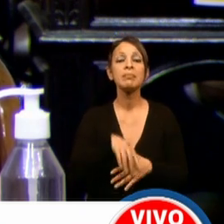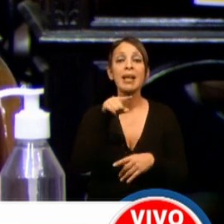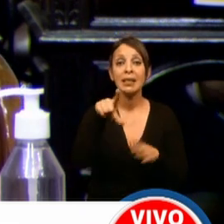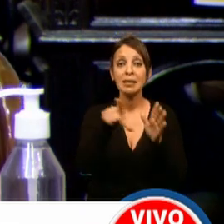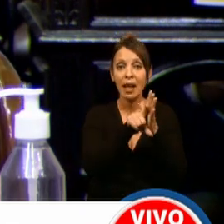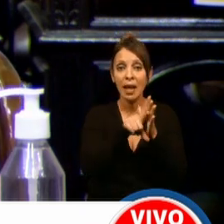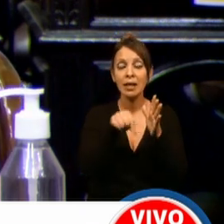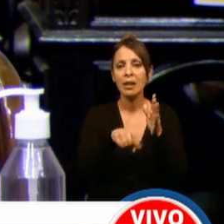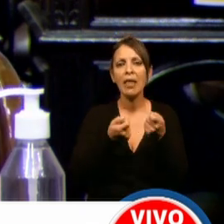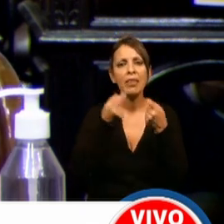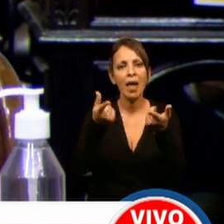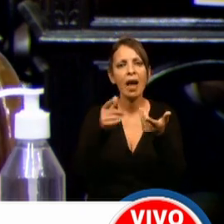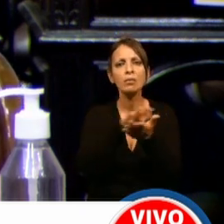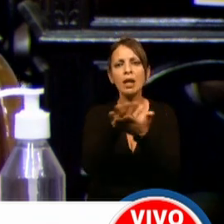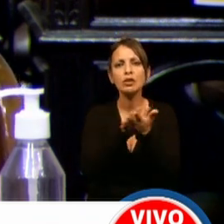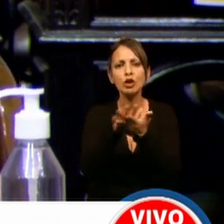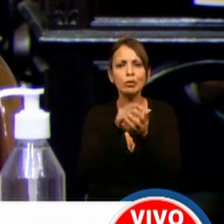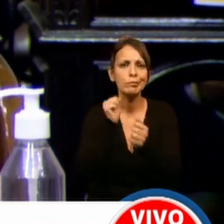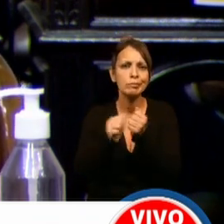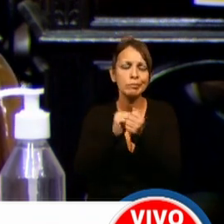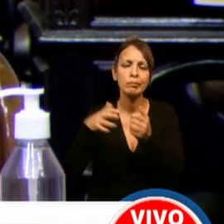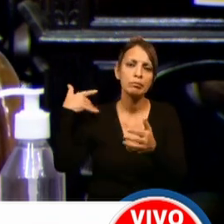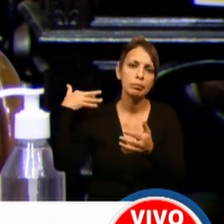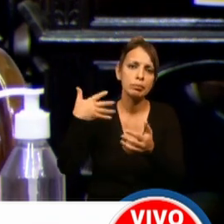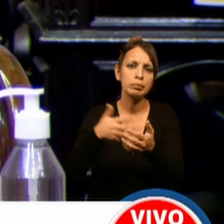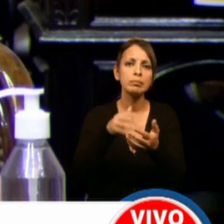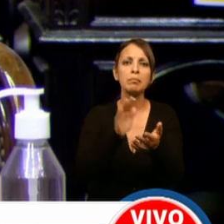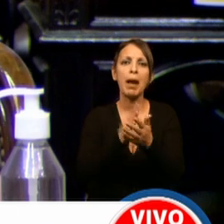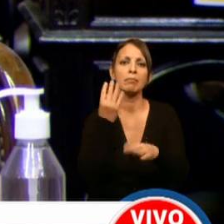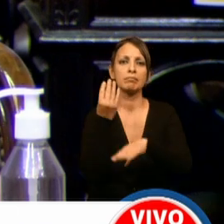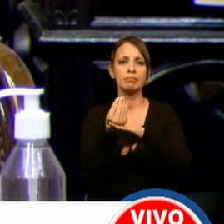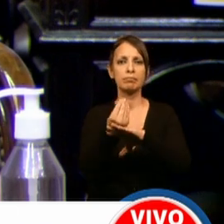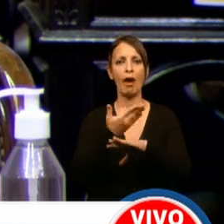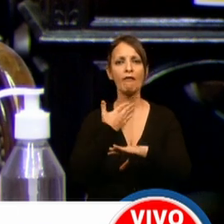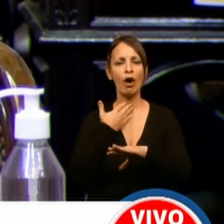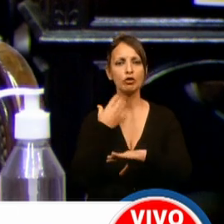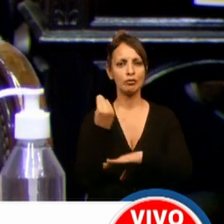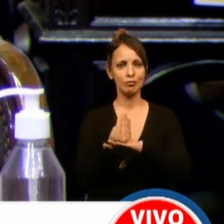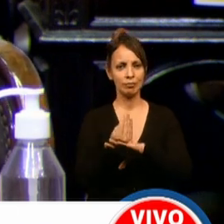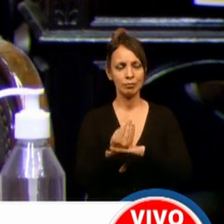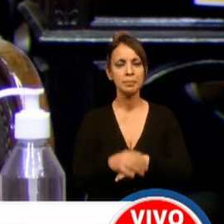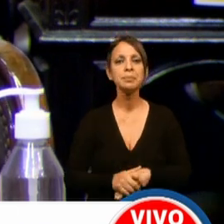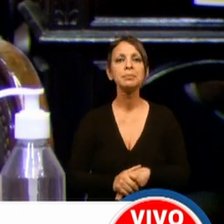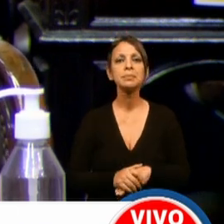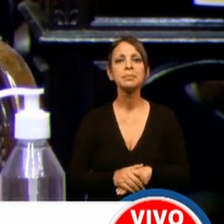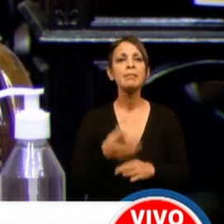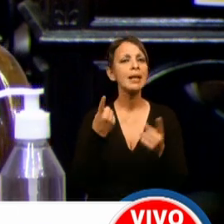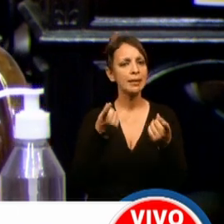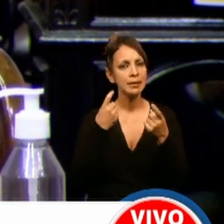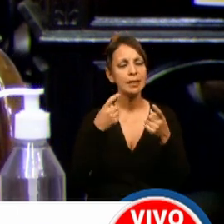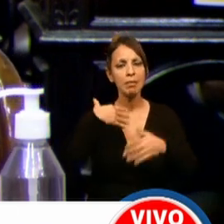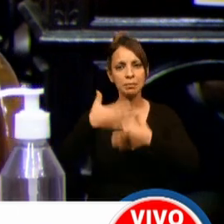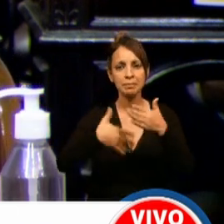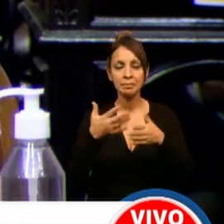desigualdad histórica en el acceso a la voz pública necesitamos avanzar hacia una